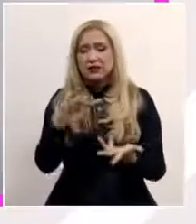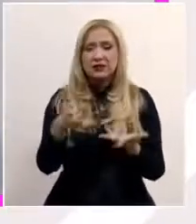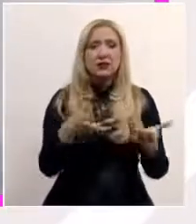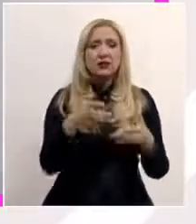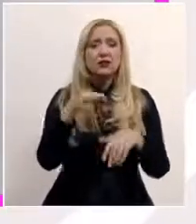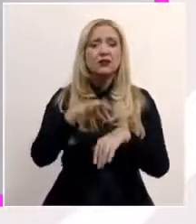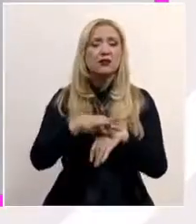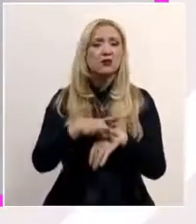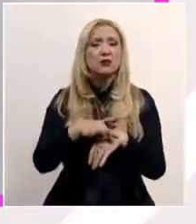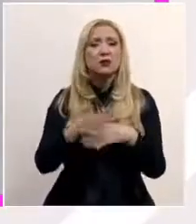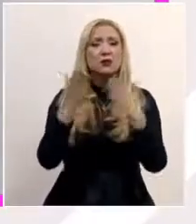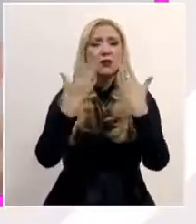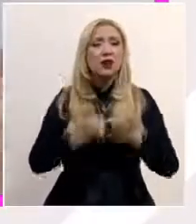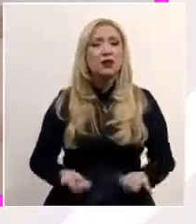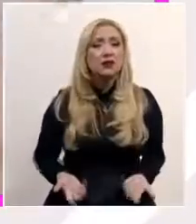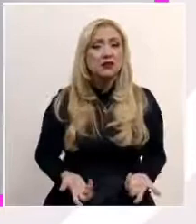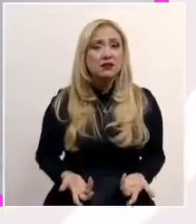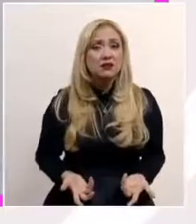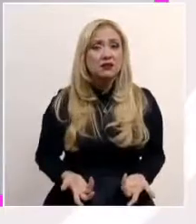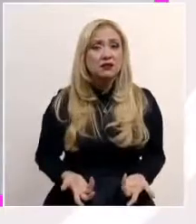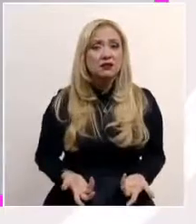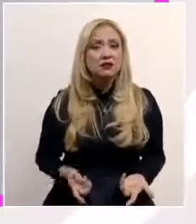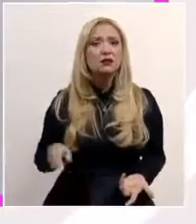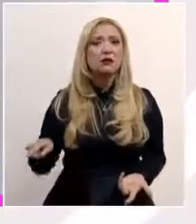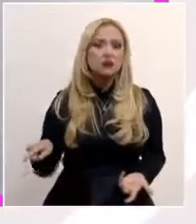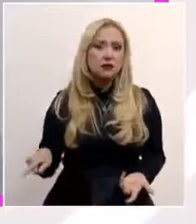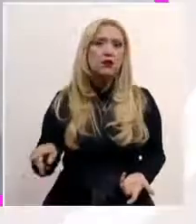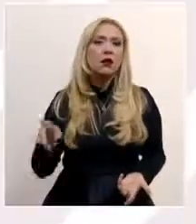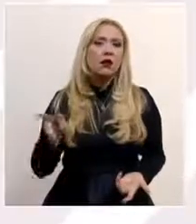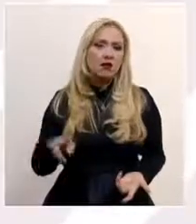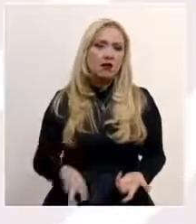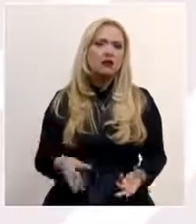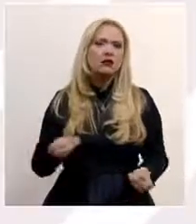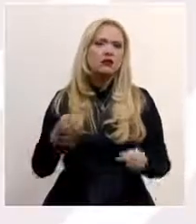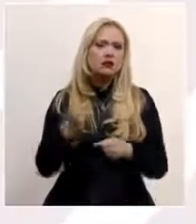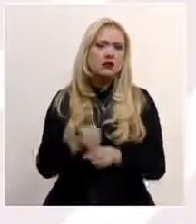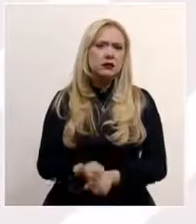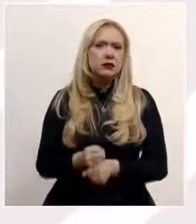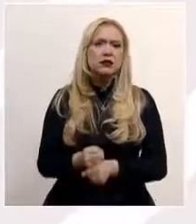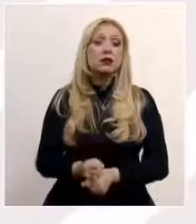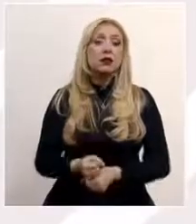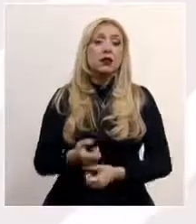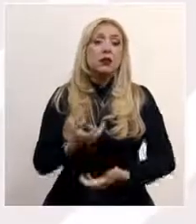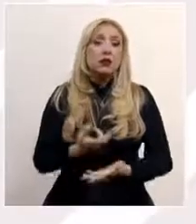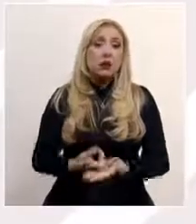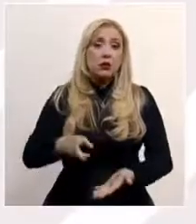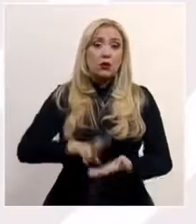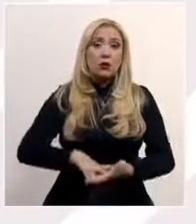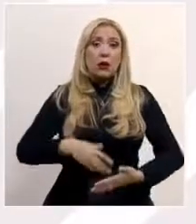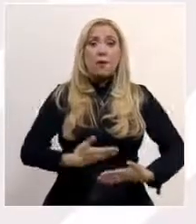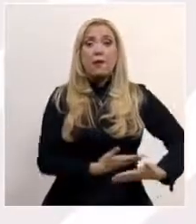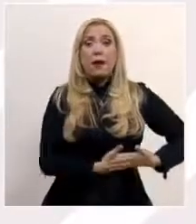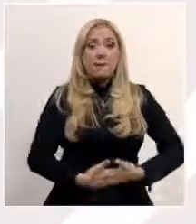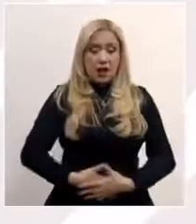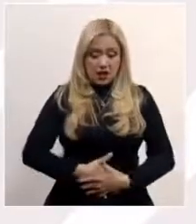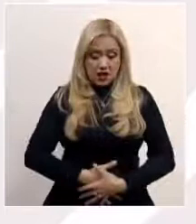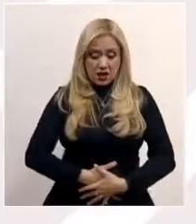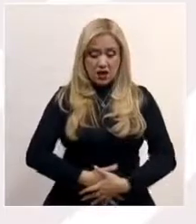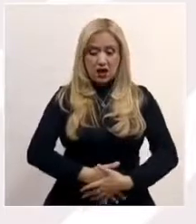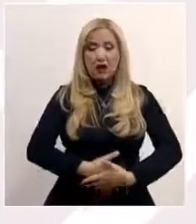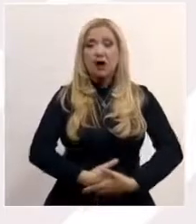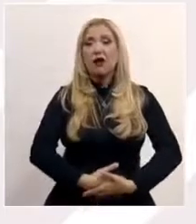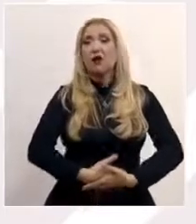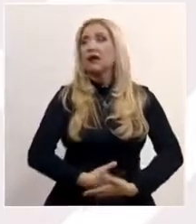salud, evidentemente ya está en desventaja con un bebé cuya madre no sufrió todo esto, ¿no? La